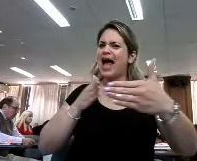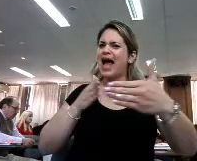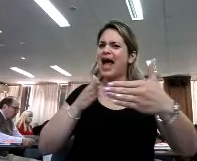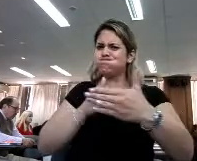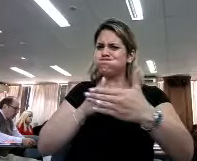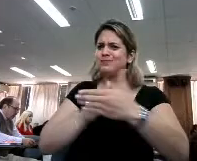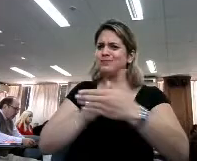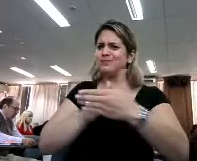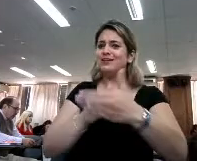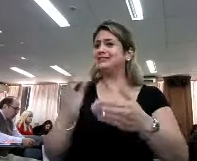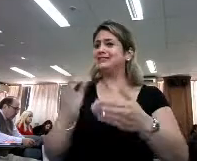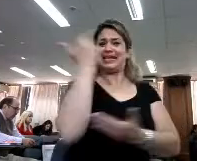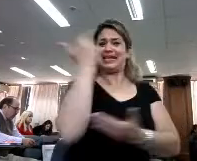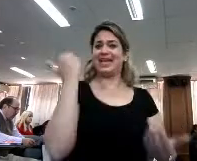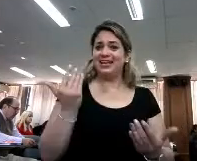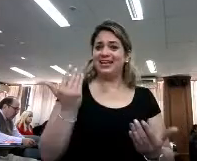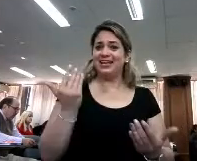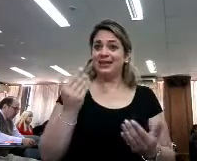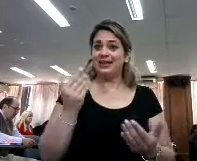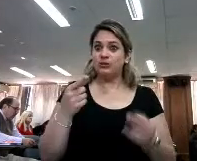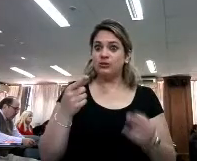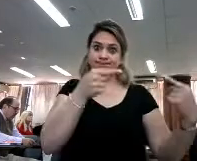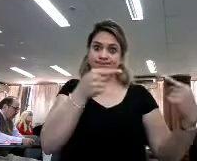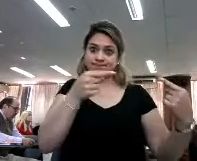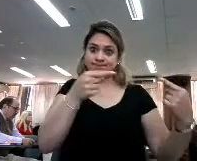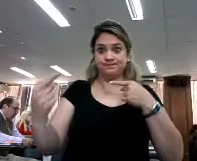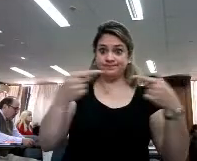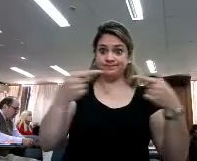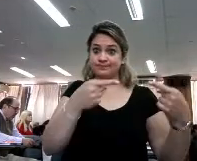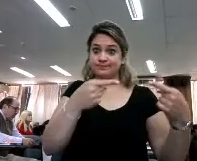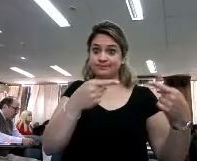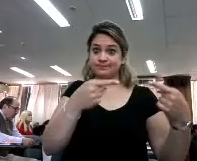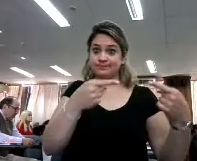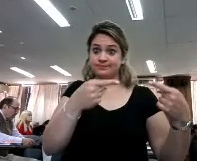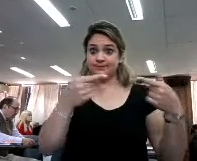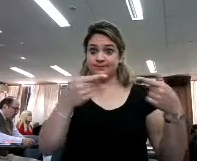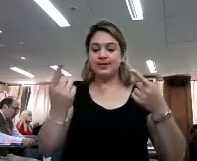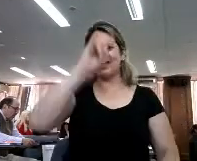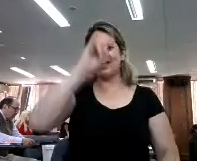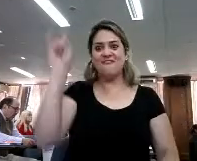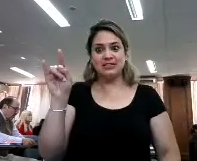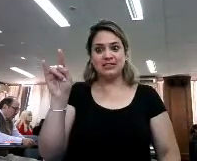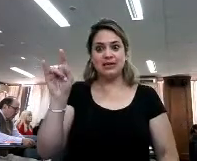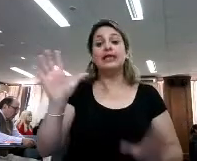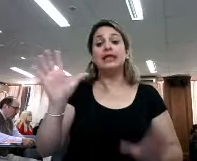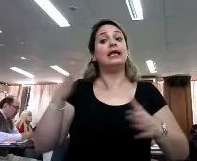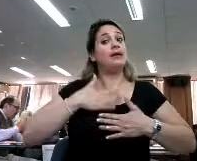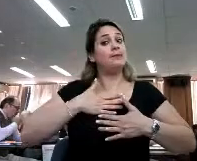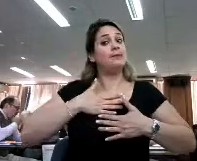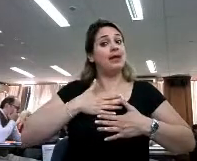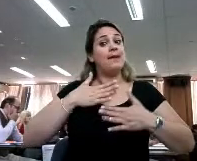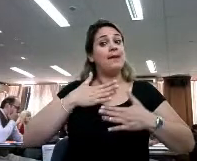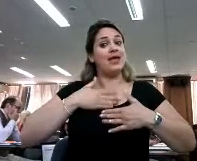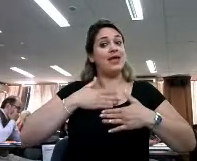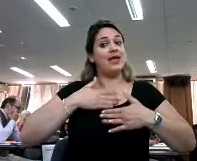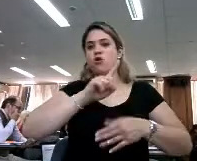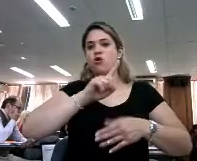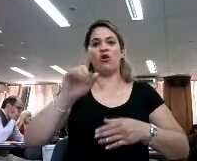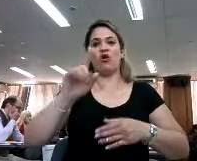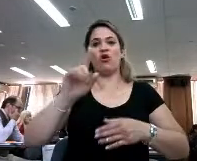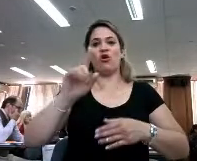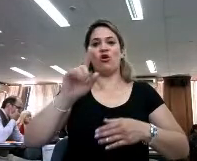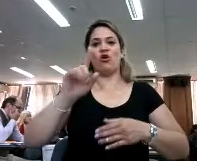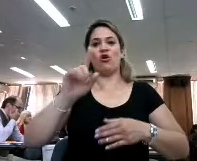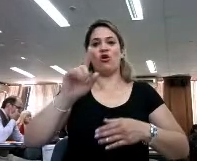al conocimiento. Y esa disyuntiva es la que falsamente, disculpen, es mi posición, no la de la universidad, nos